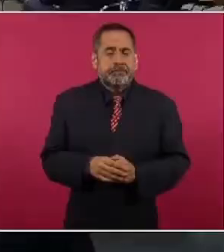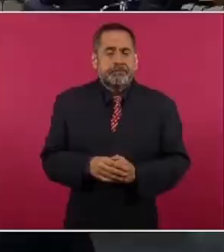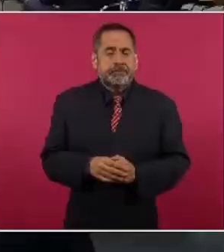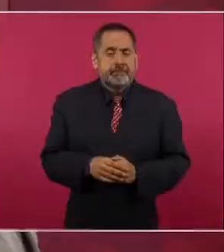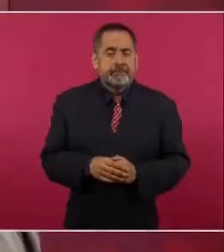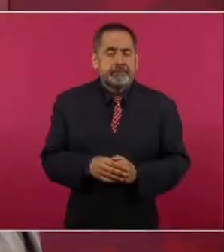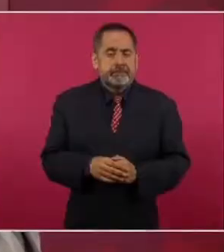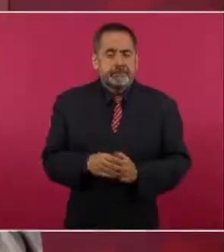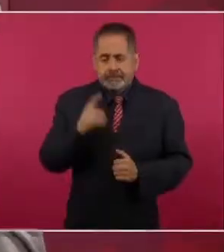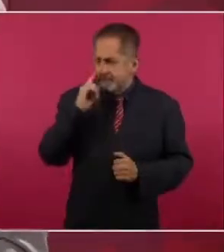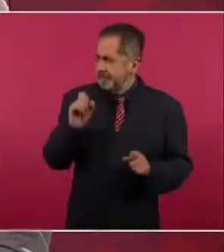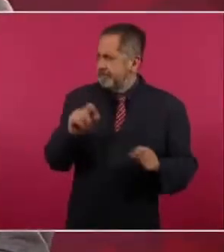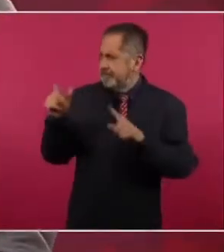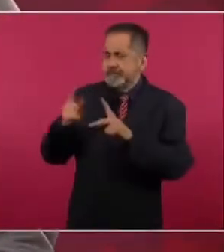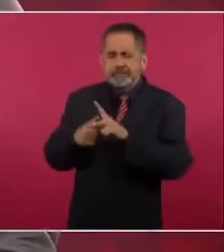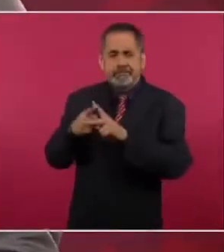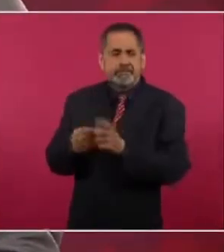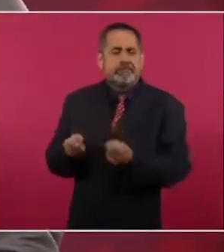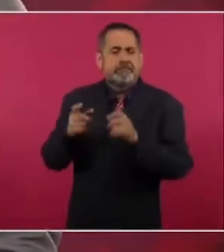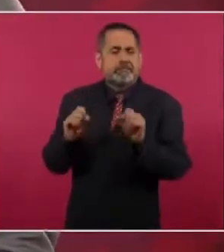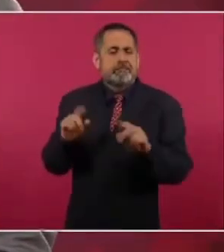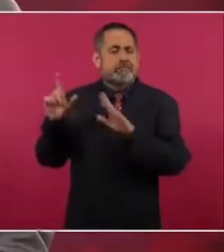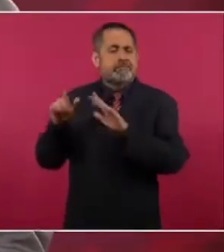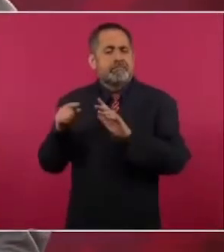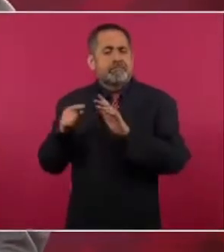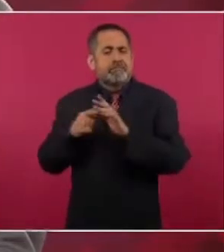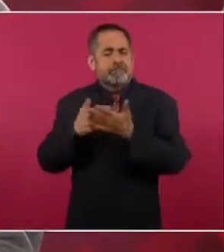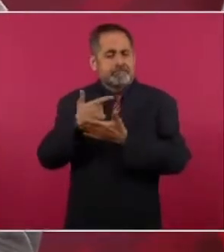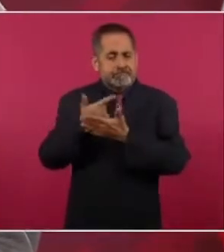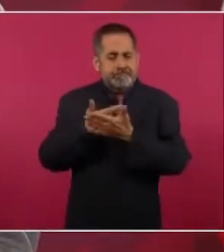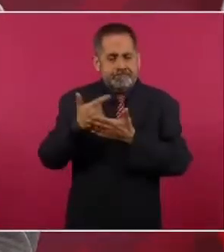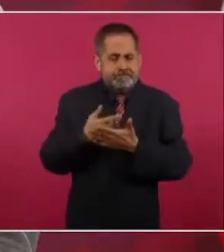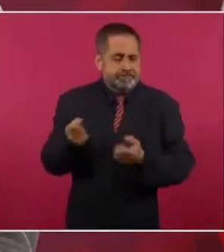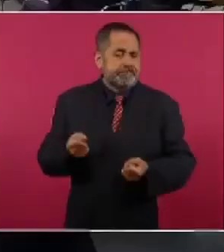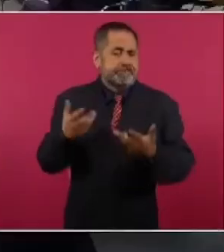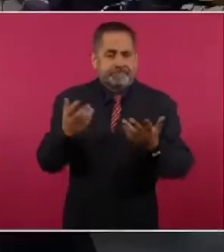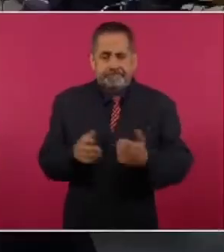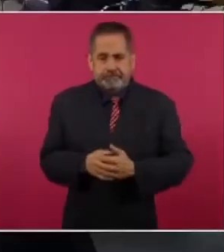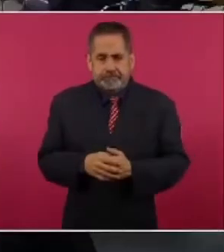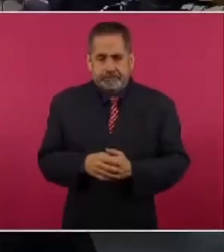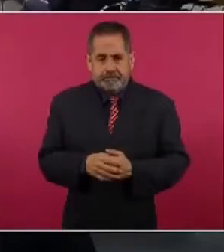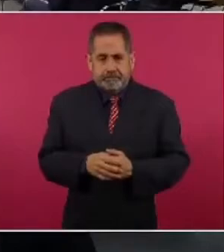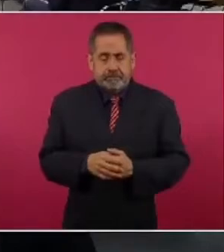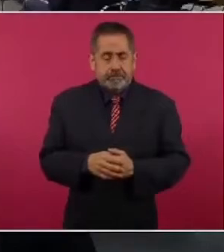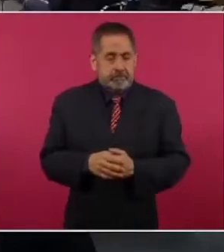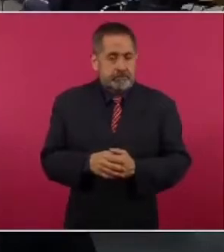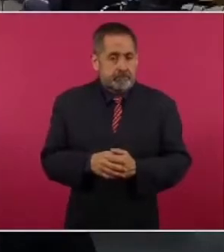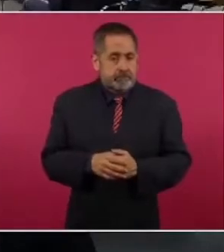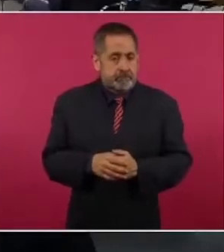¿Por qué no ponen la gráfica? ¿Dónde hay más